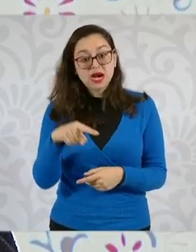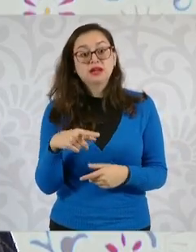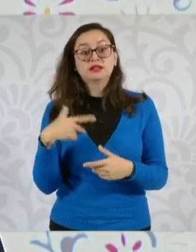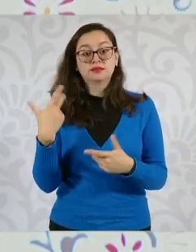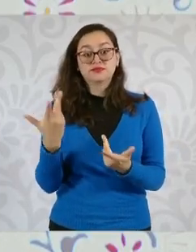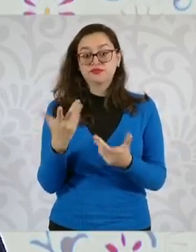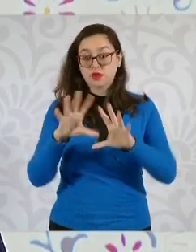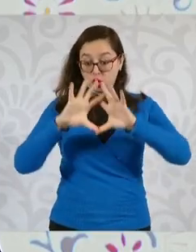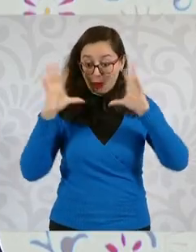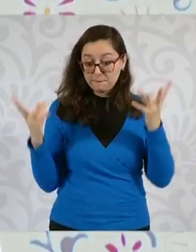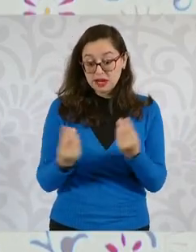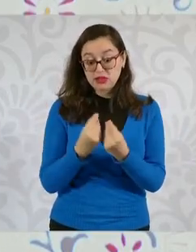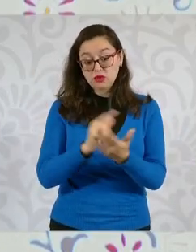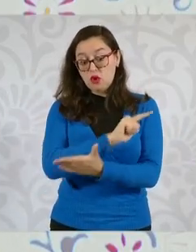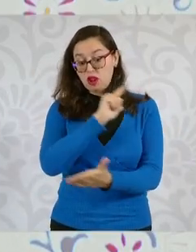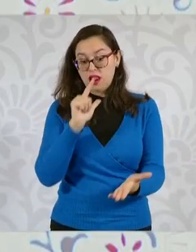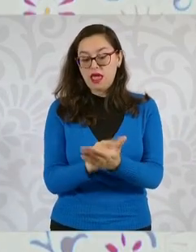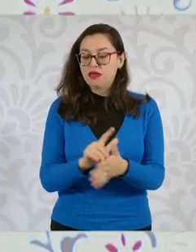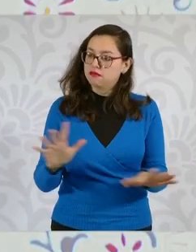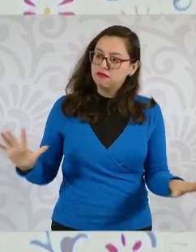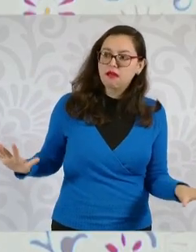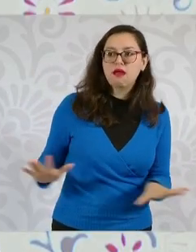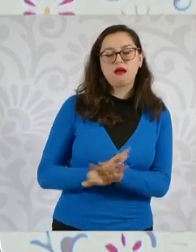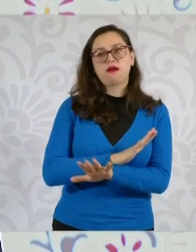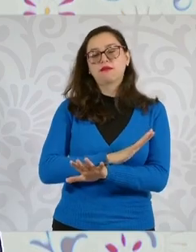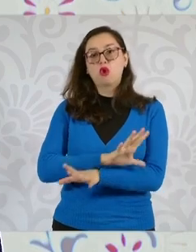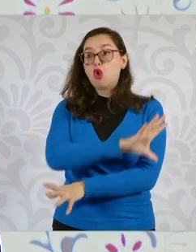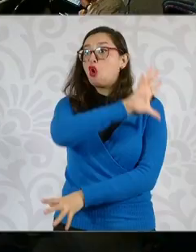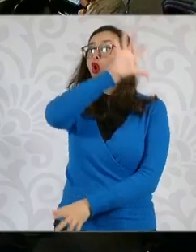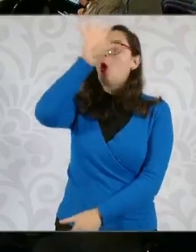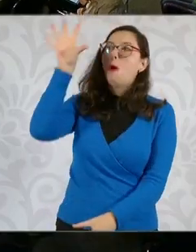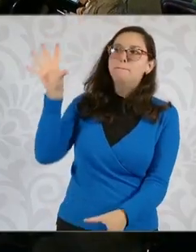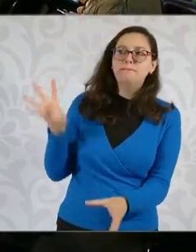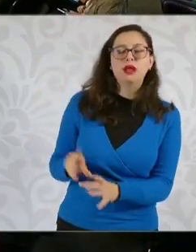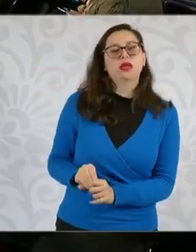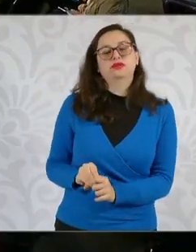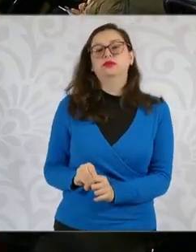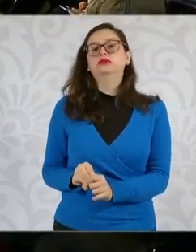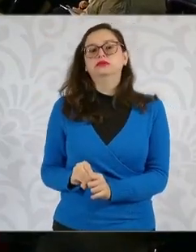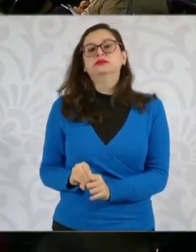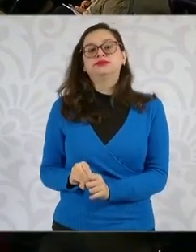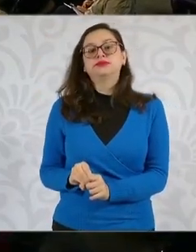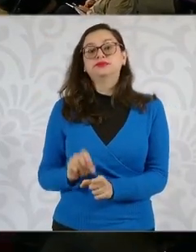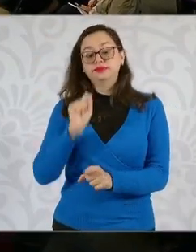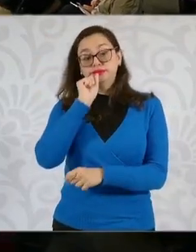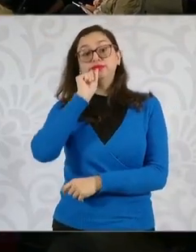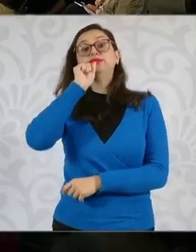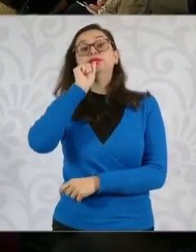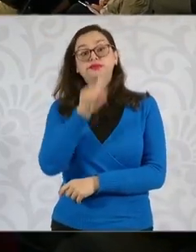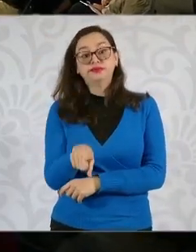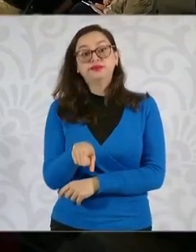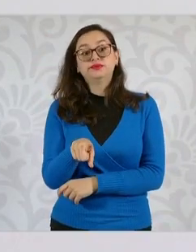muy pronto quede ya todo el paquete de la reforma al poder judicial y además